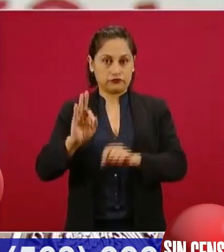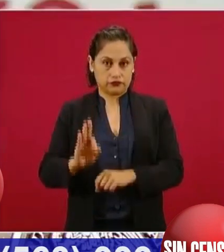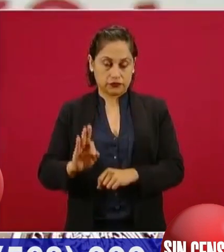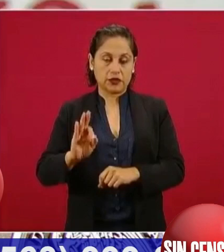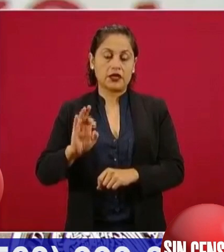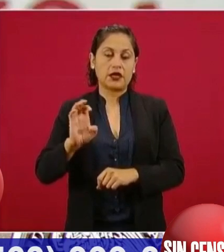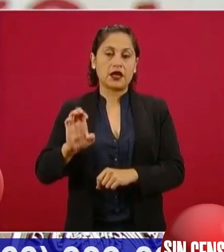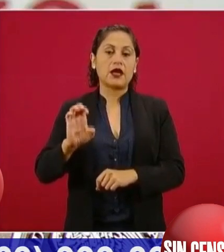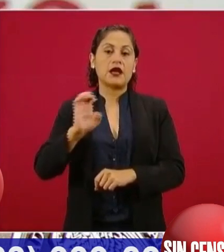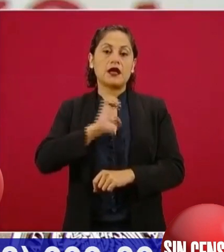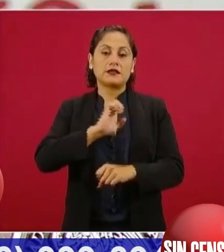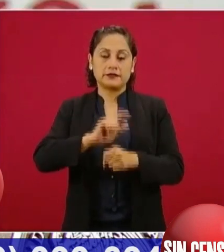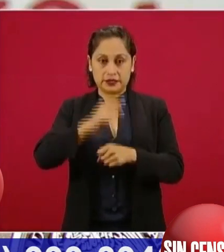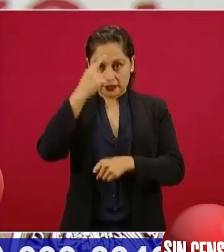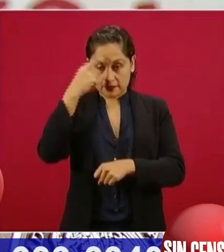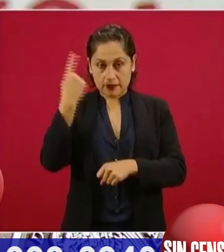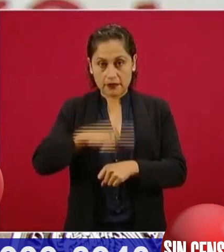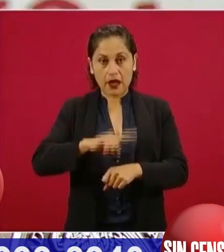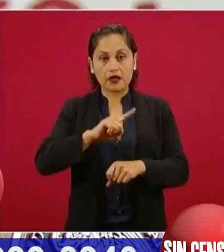desaparecidos.